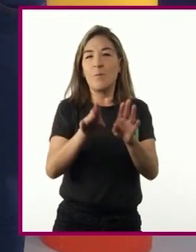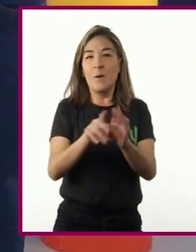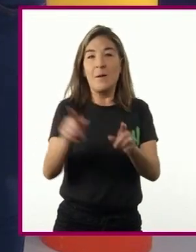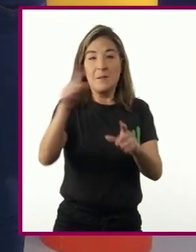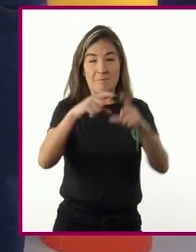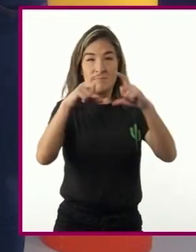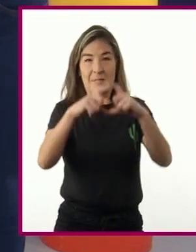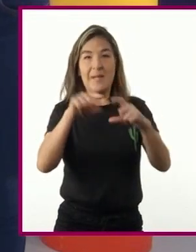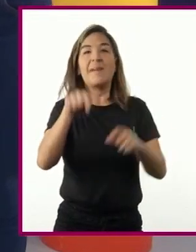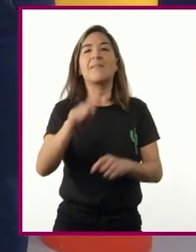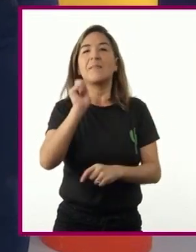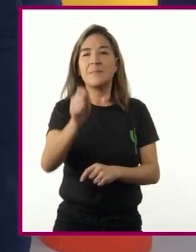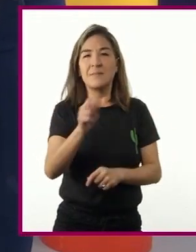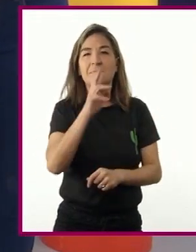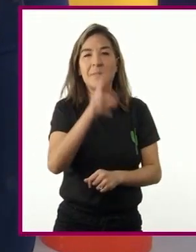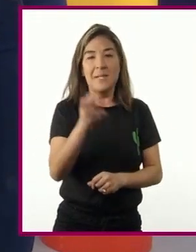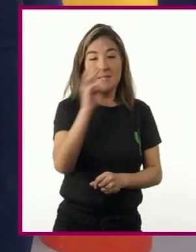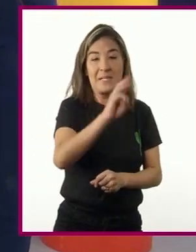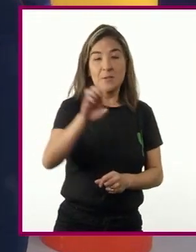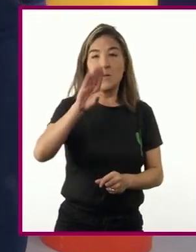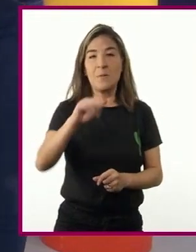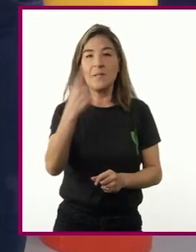resultado